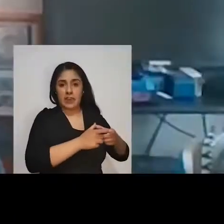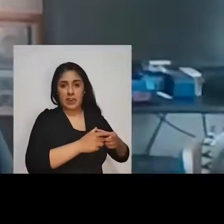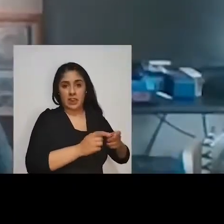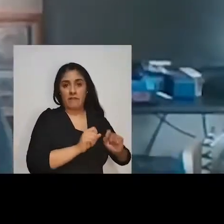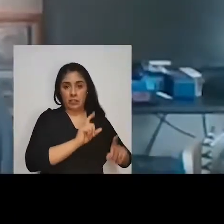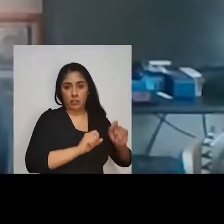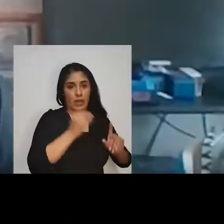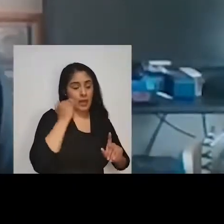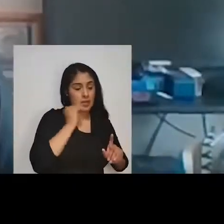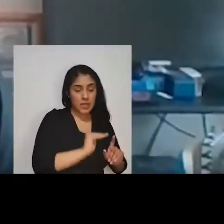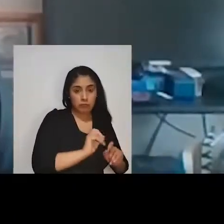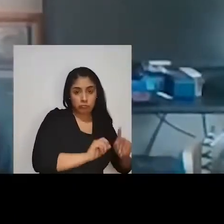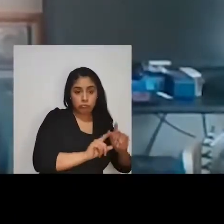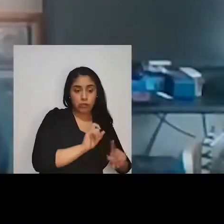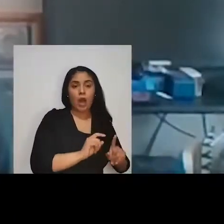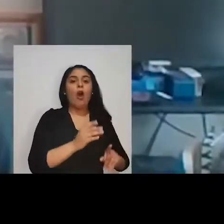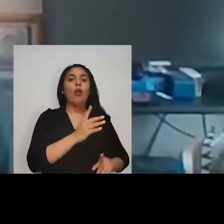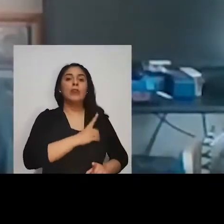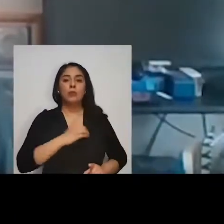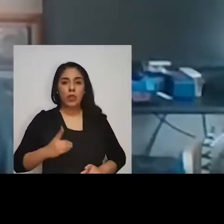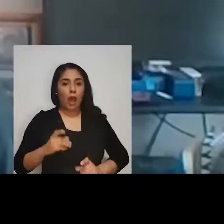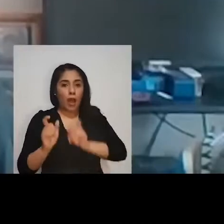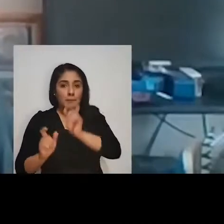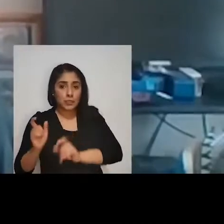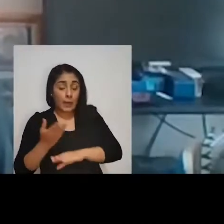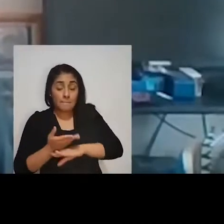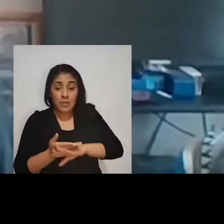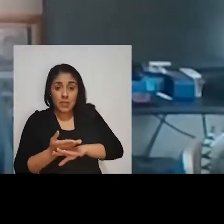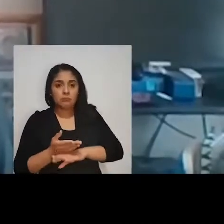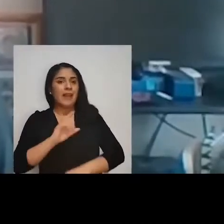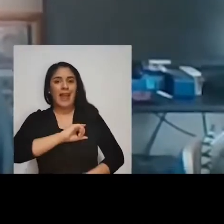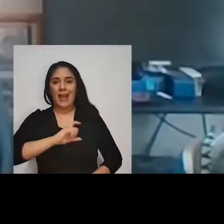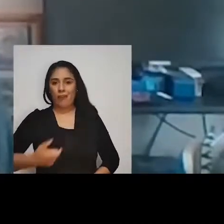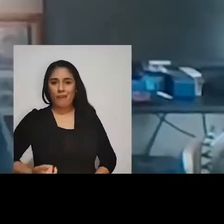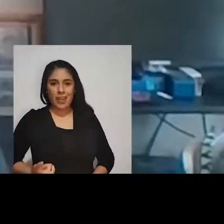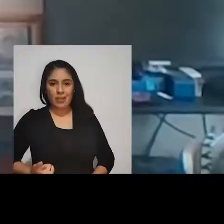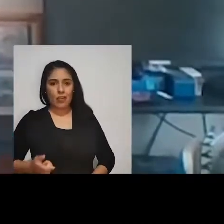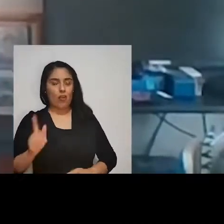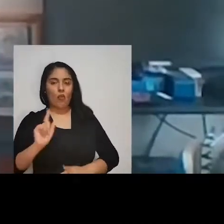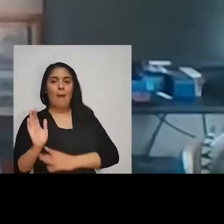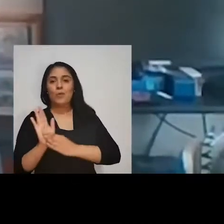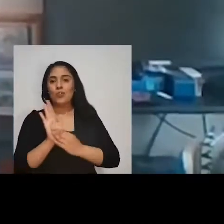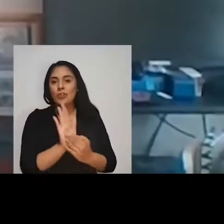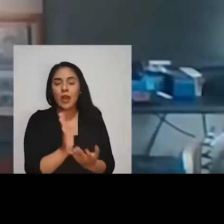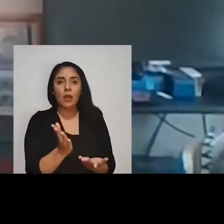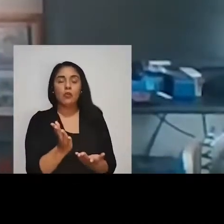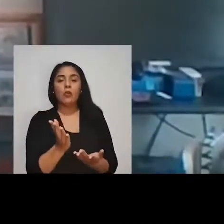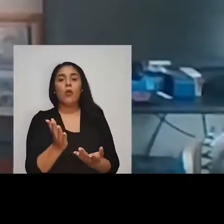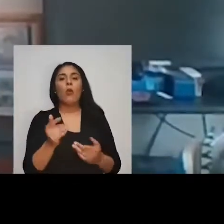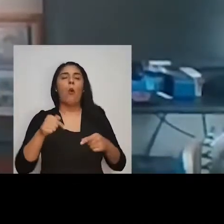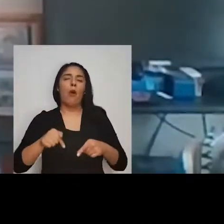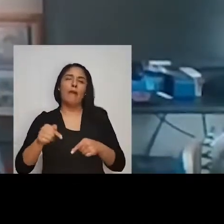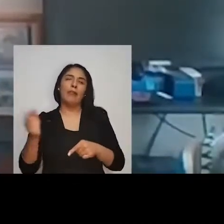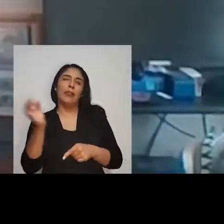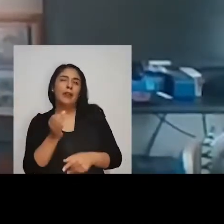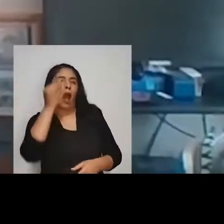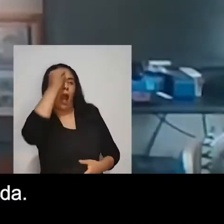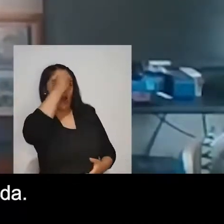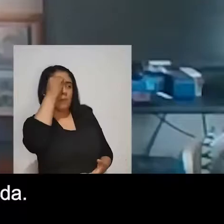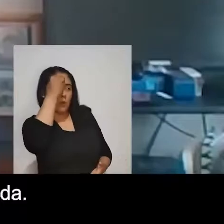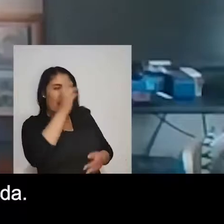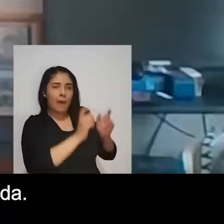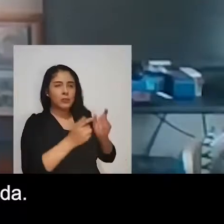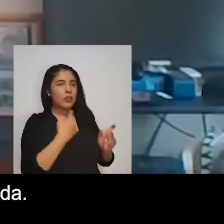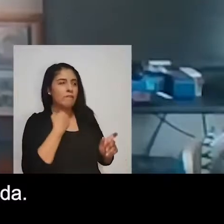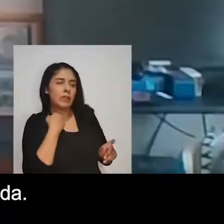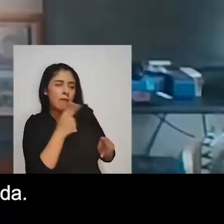Niñez pida, algunos diputados piden, la gente pide. El gobierno no da indicios de que ahora nos vamos a preocupar de las víctimas,